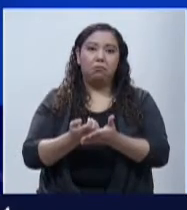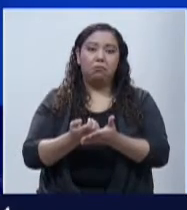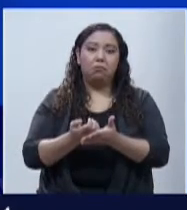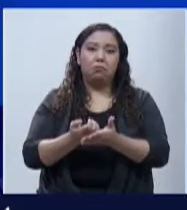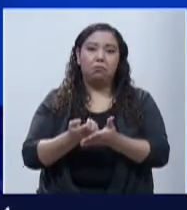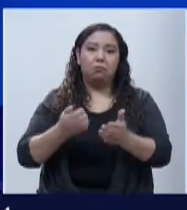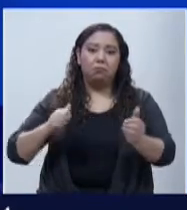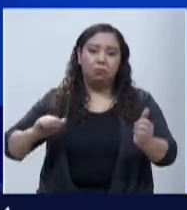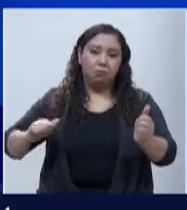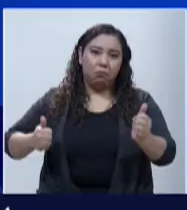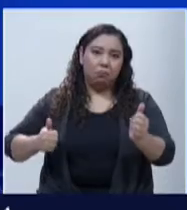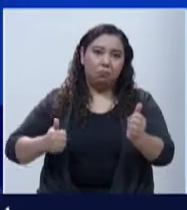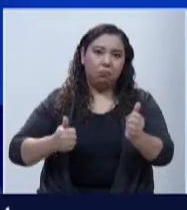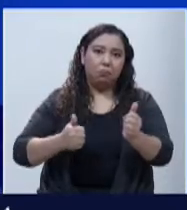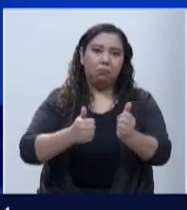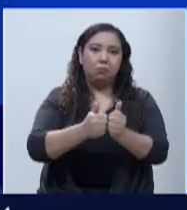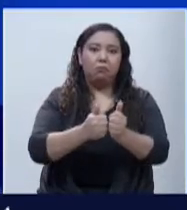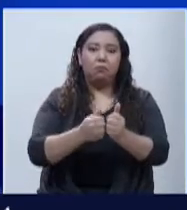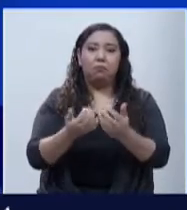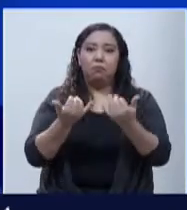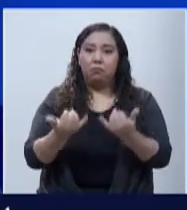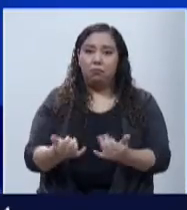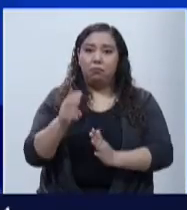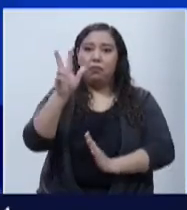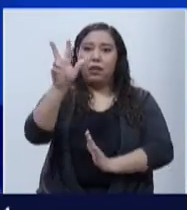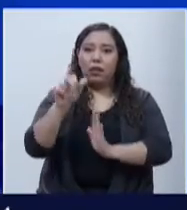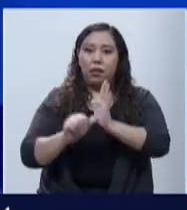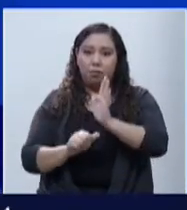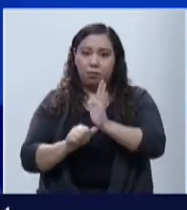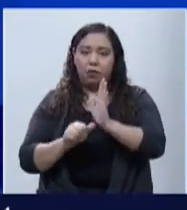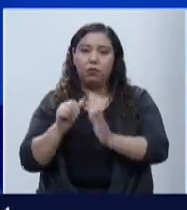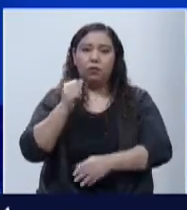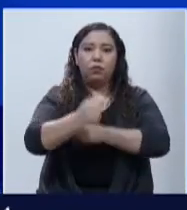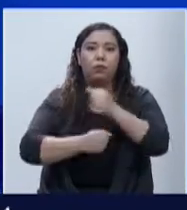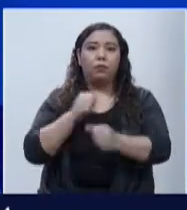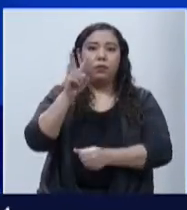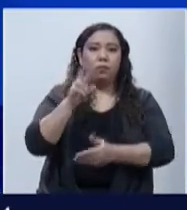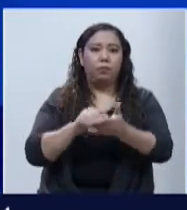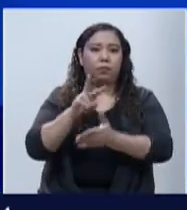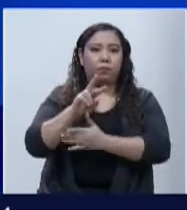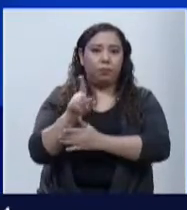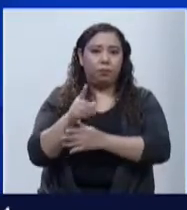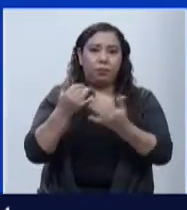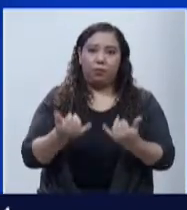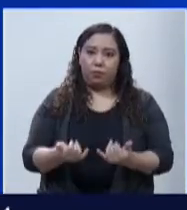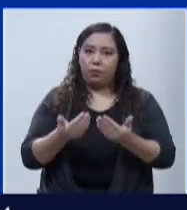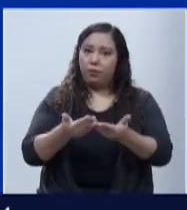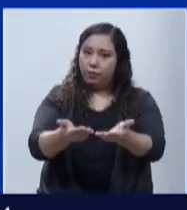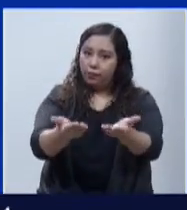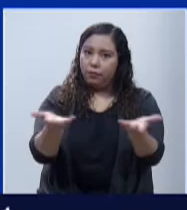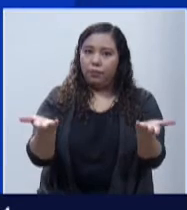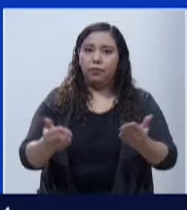al primer trimestre del 2021 esto y más a continuación